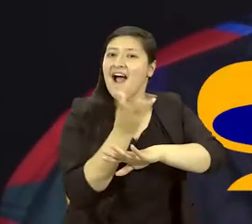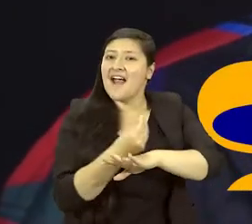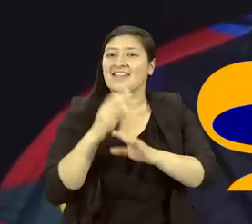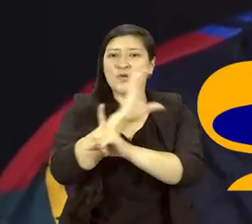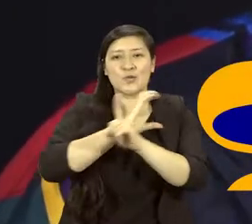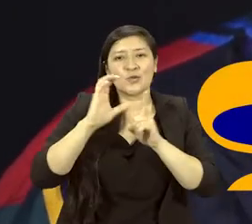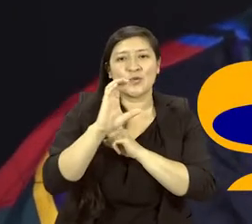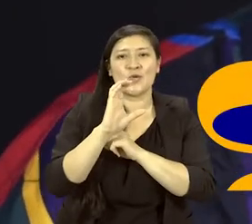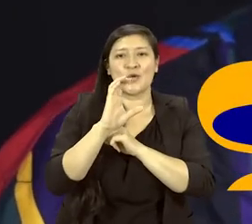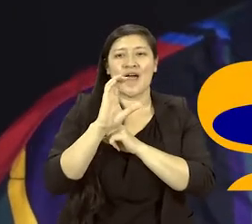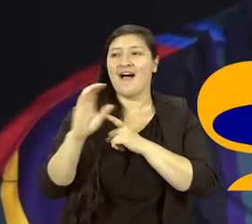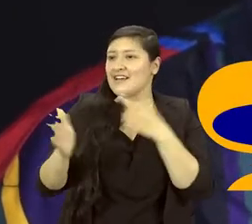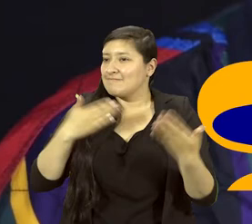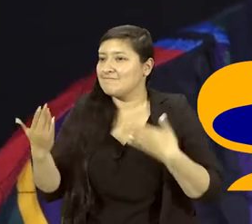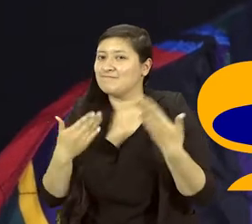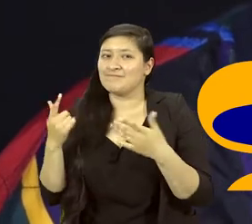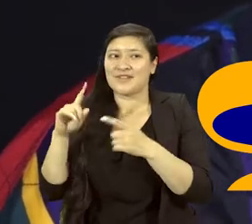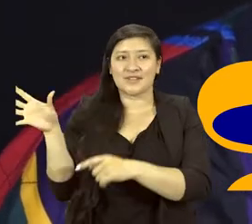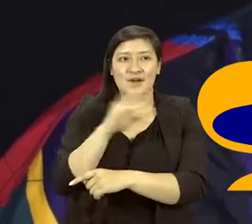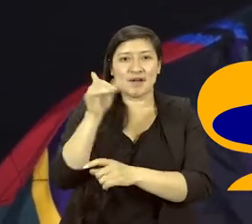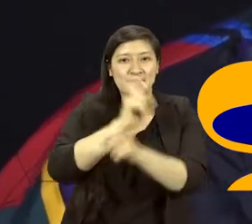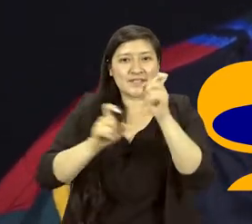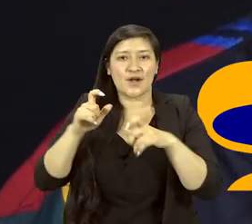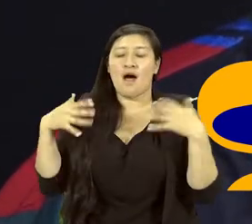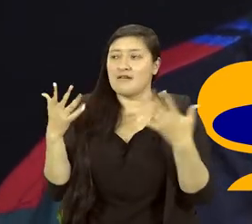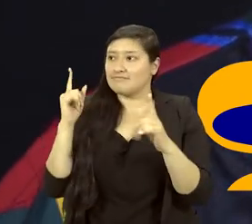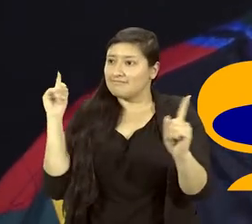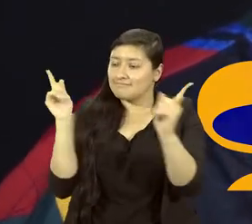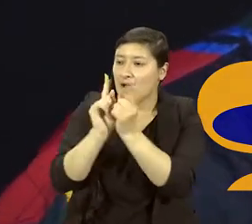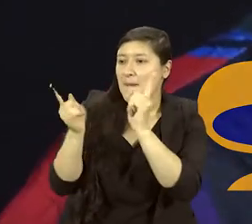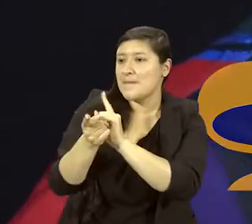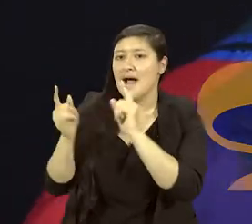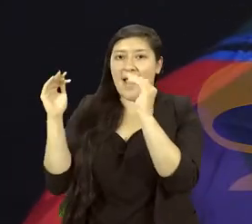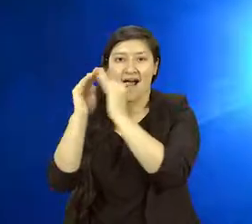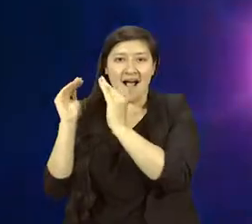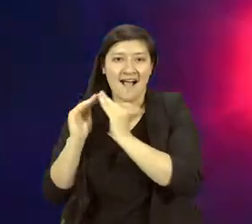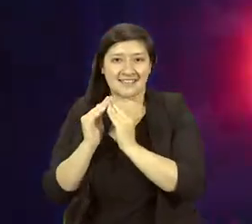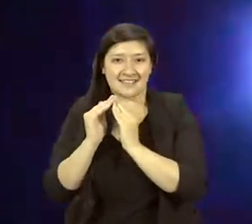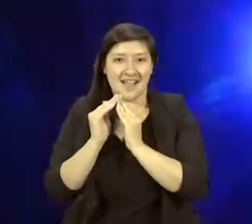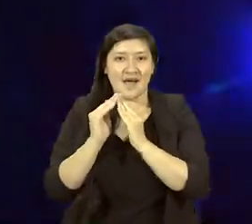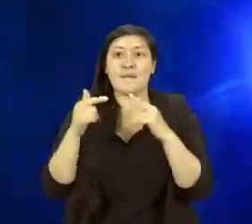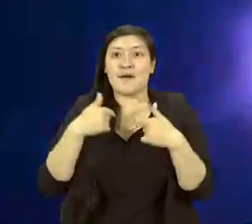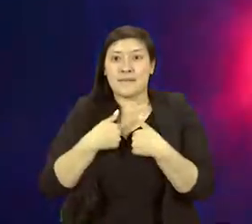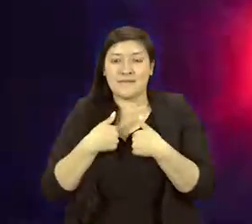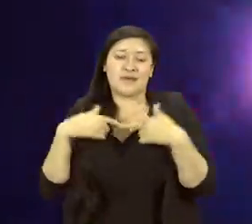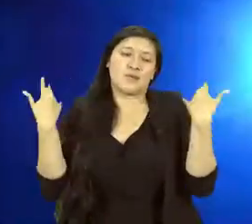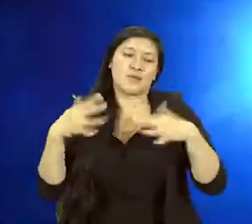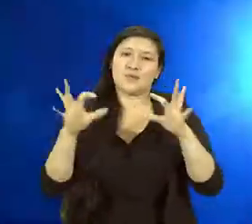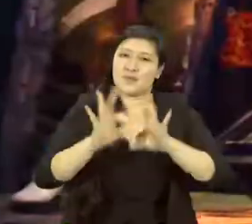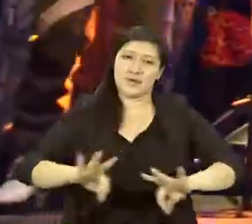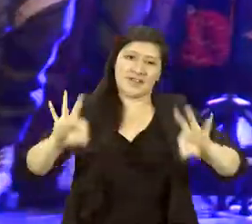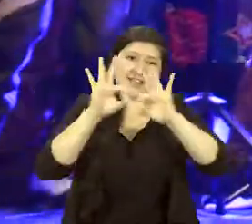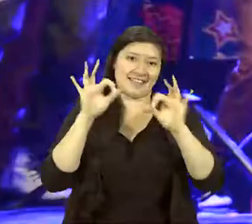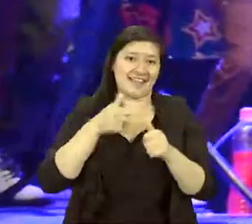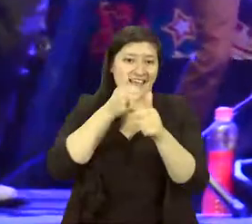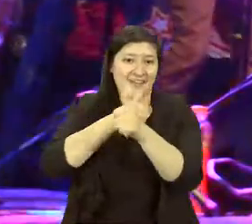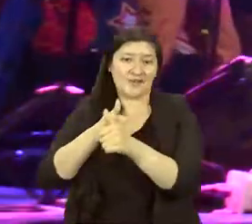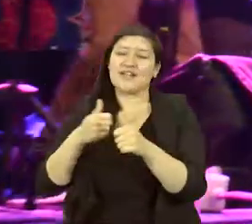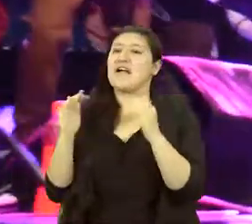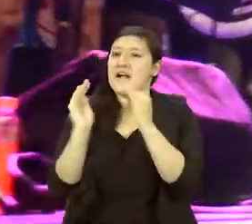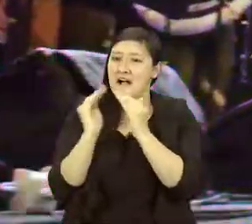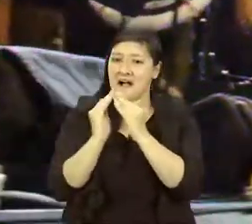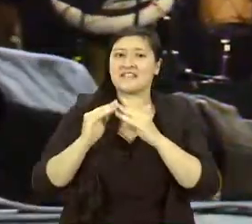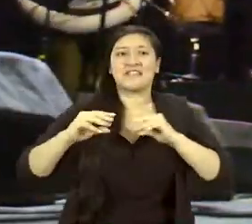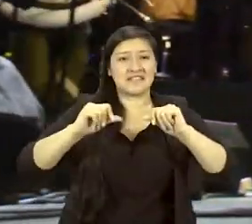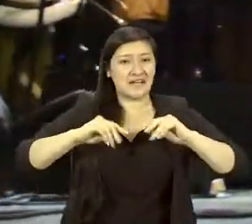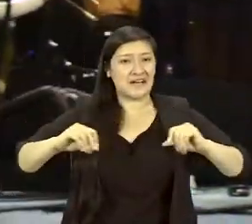con arte, con cultura, con esta celebración tan bonita de volver a casa. Para mí, pues muy emocionante estar aquí en casa, en